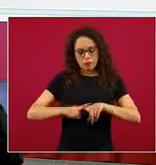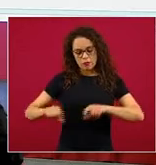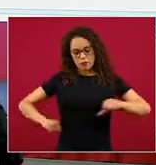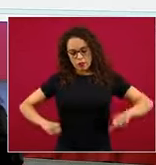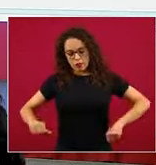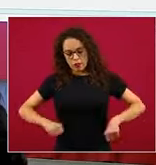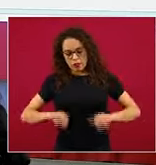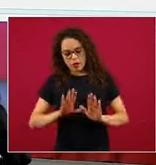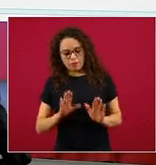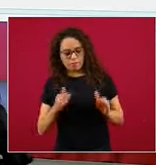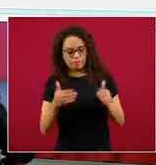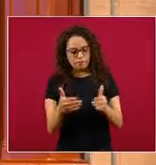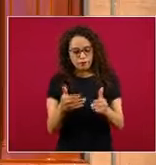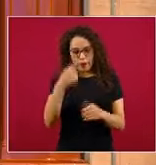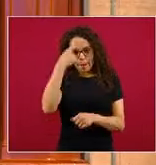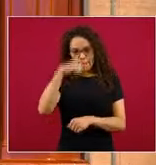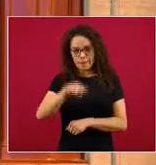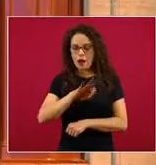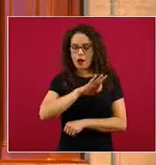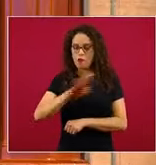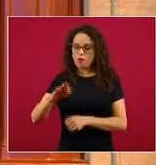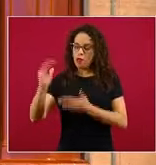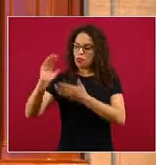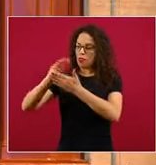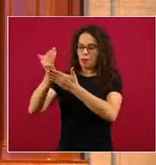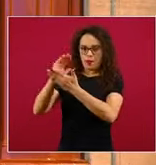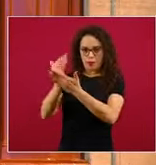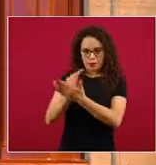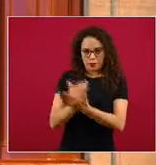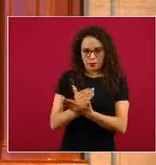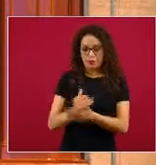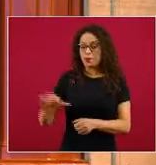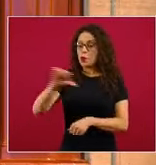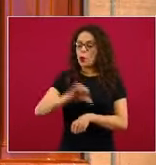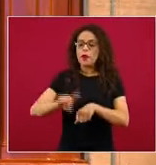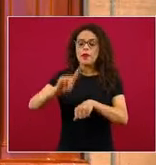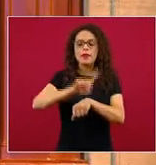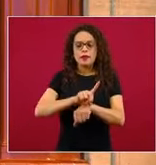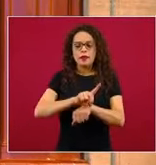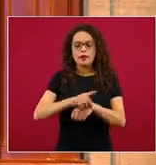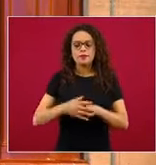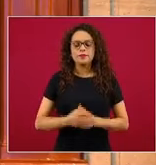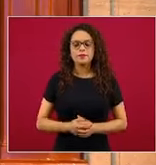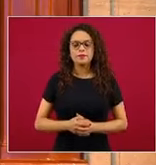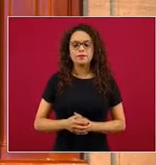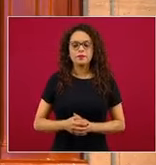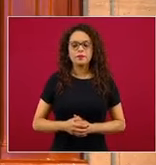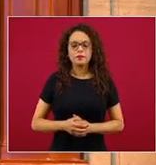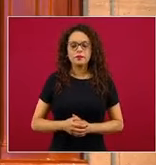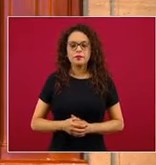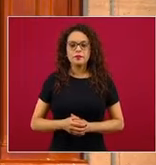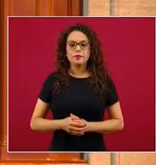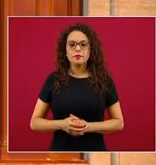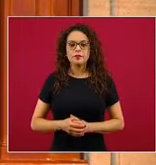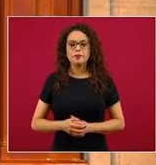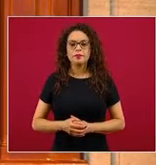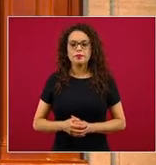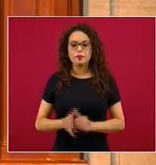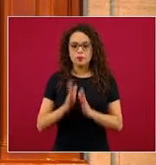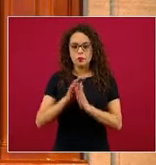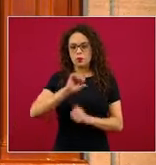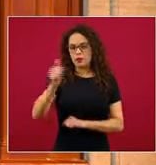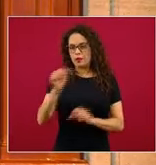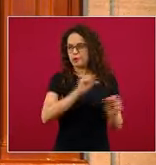orientadas precisamente a disminuirlo. El día de hoy, si nos dan también la siguiente diapositiva, estamos